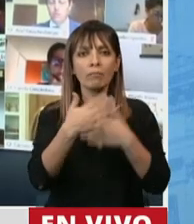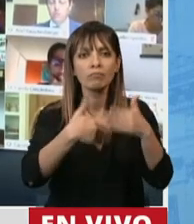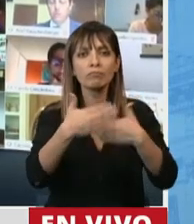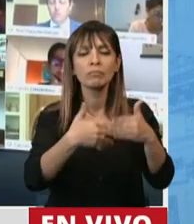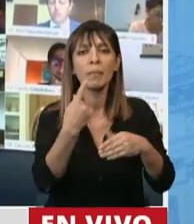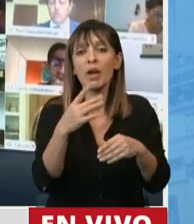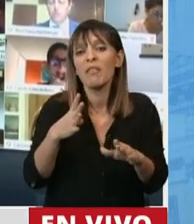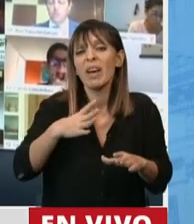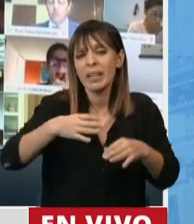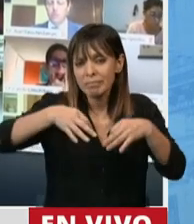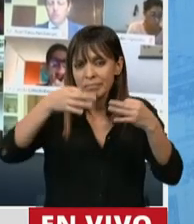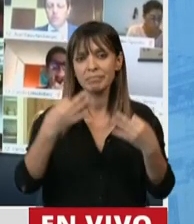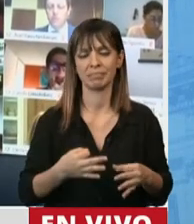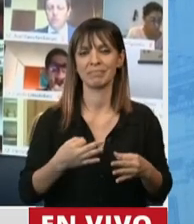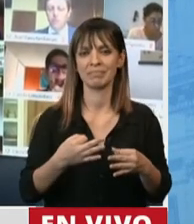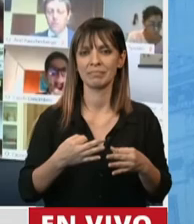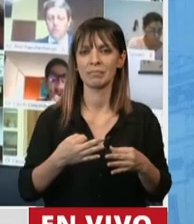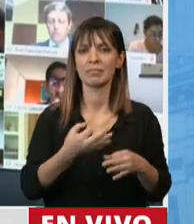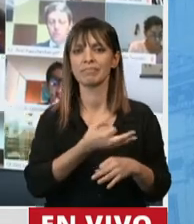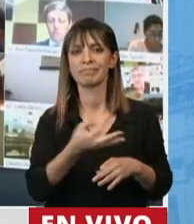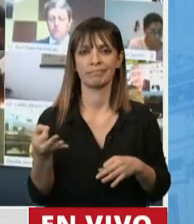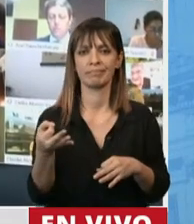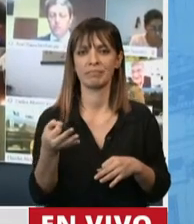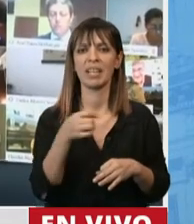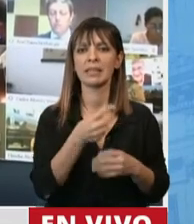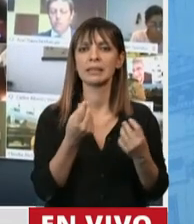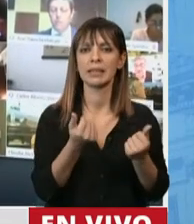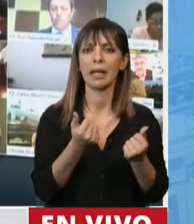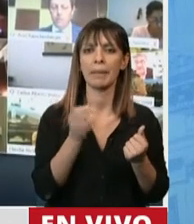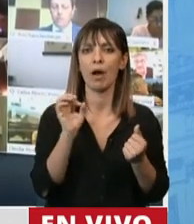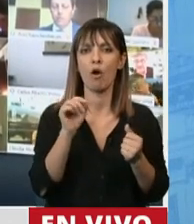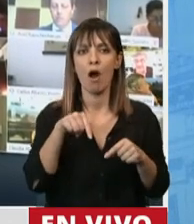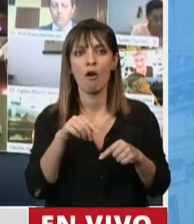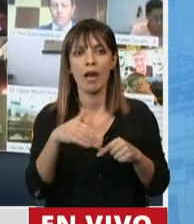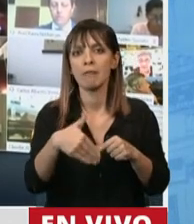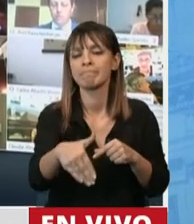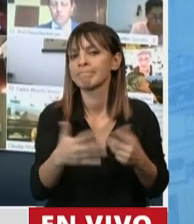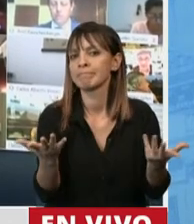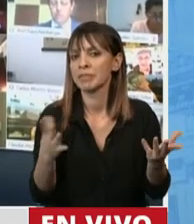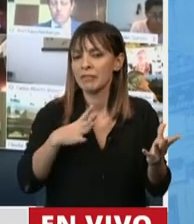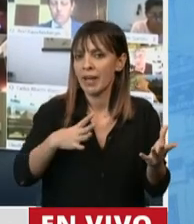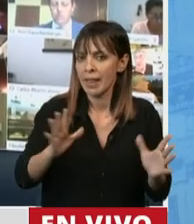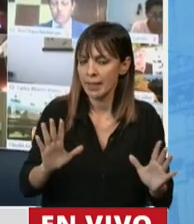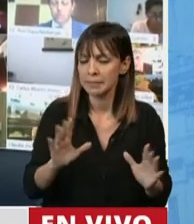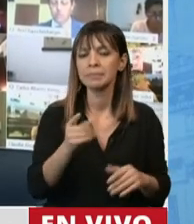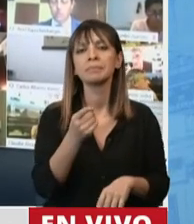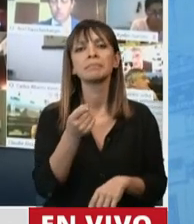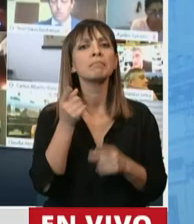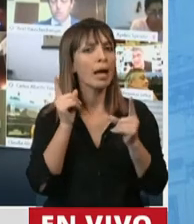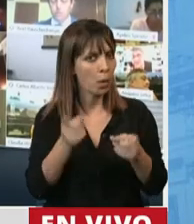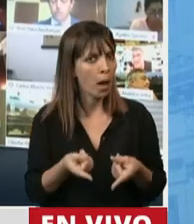tiene demostración real de que sea útil o en qué momento es más útil que no. Tenemos, sin